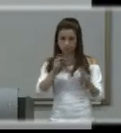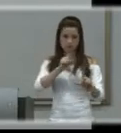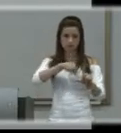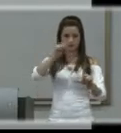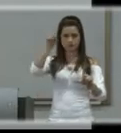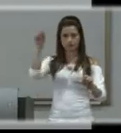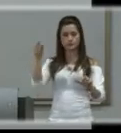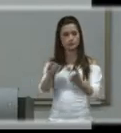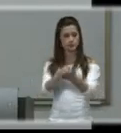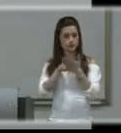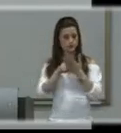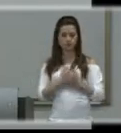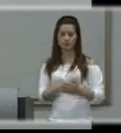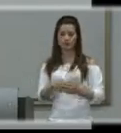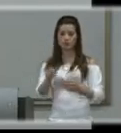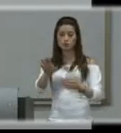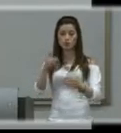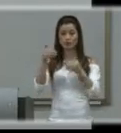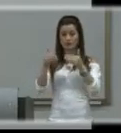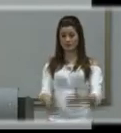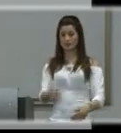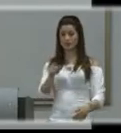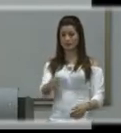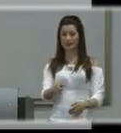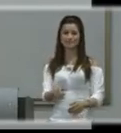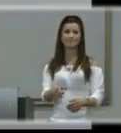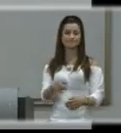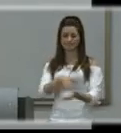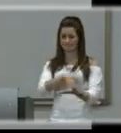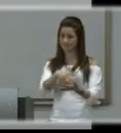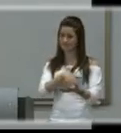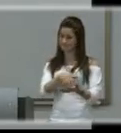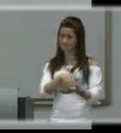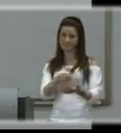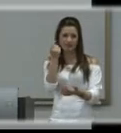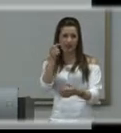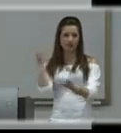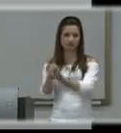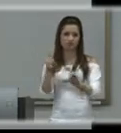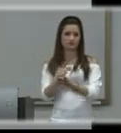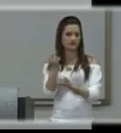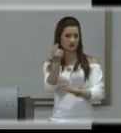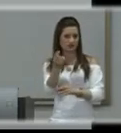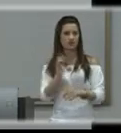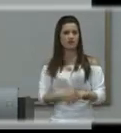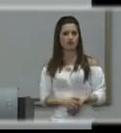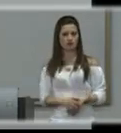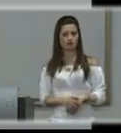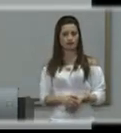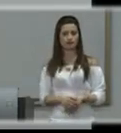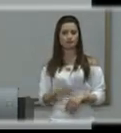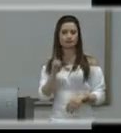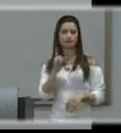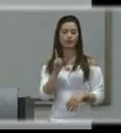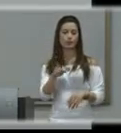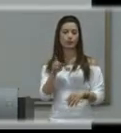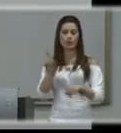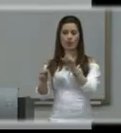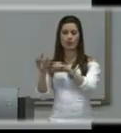Adolescentes con discapacidad más vulnerables y más riesgo de ser abusados sexualmente, por una parte porque hay